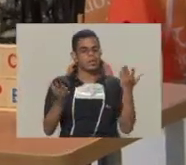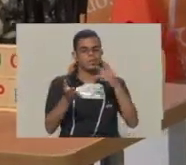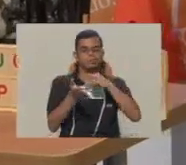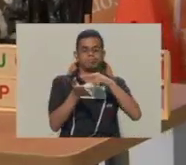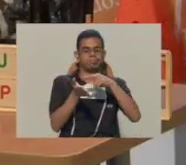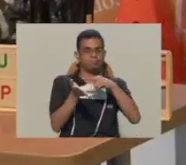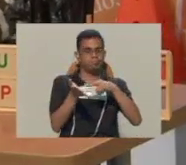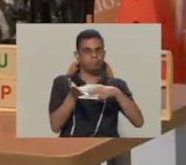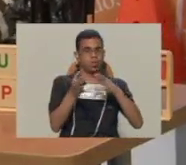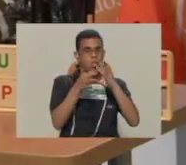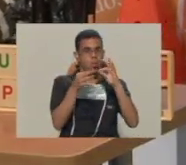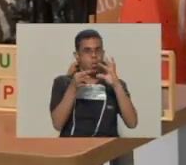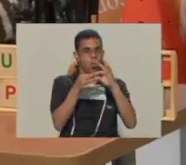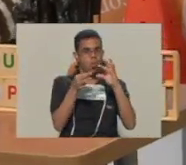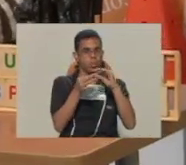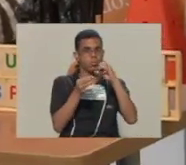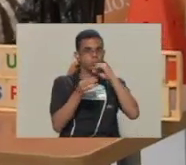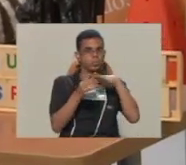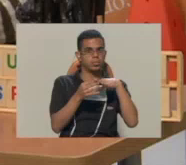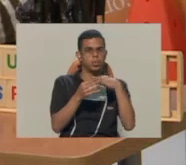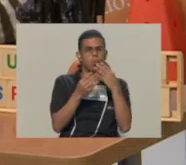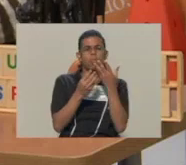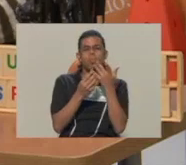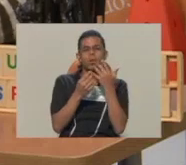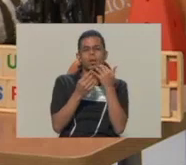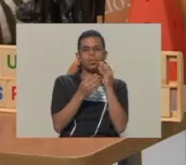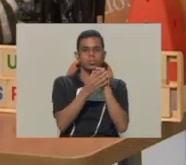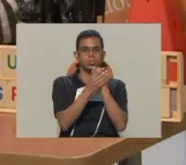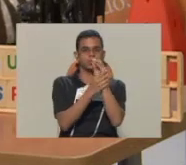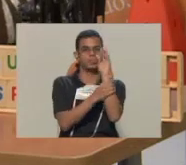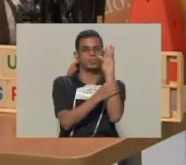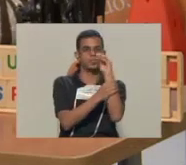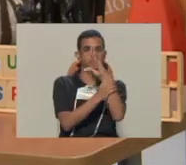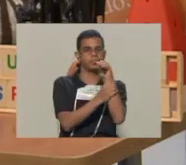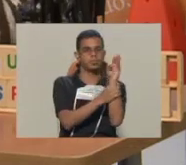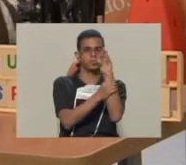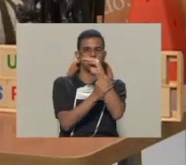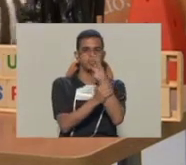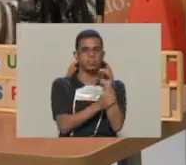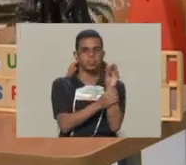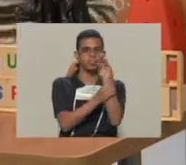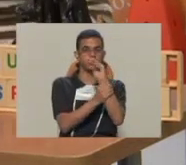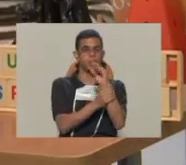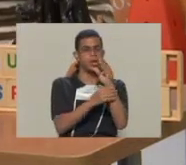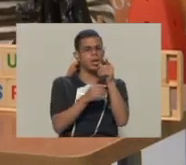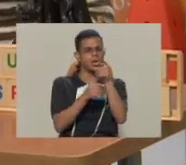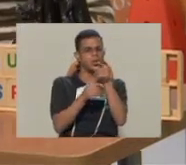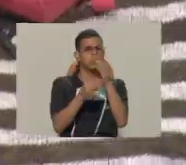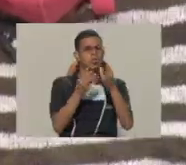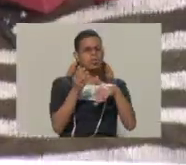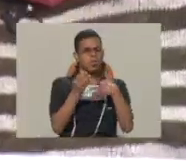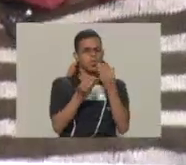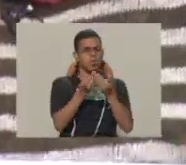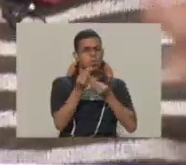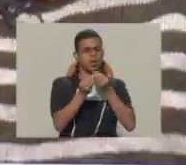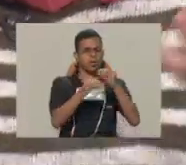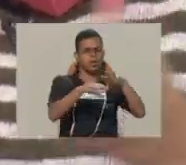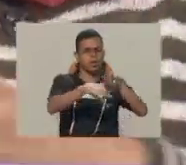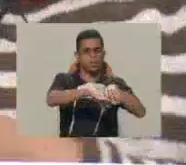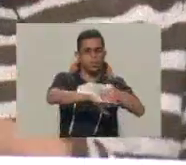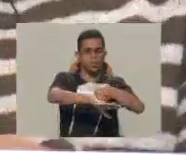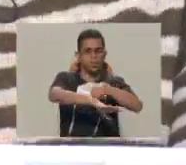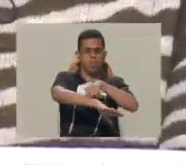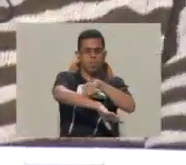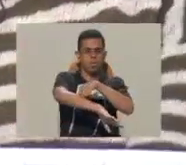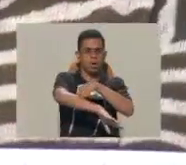cuentos. Los cuentos y las narraciones las tenemos que hacer con títeres, por ejemplo, tenemos este títere, pero podemos elaborar títeres en casa con